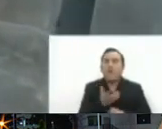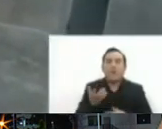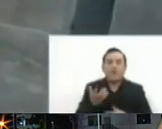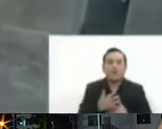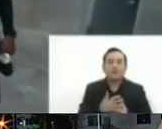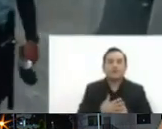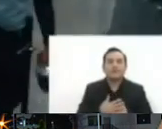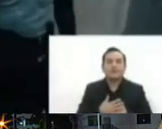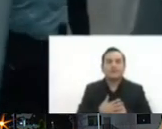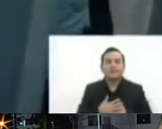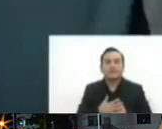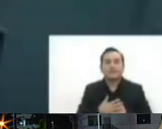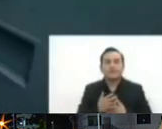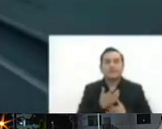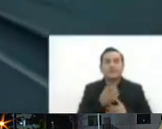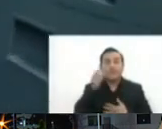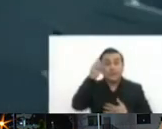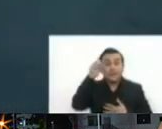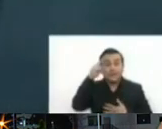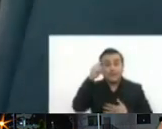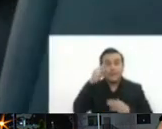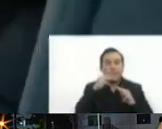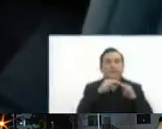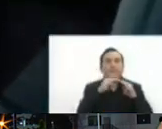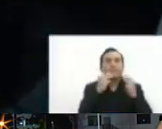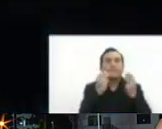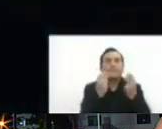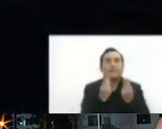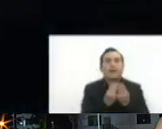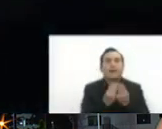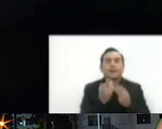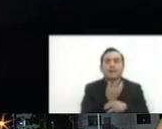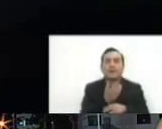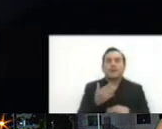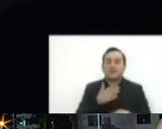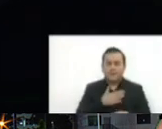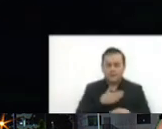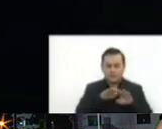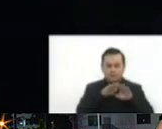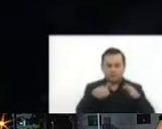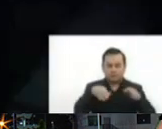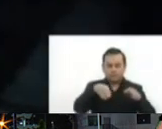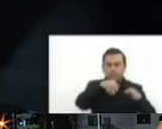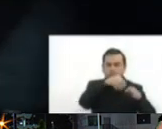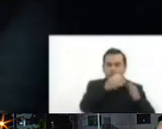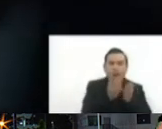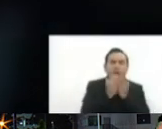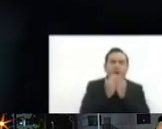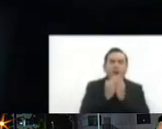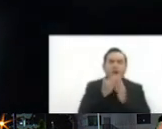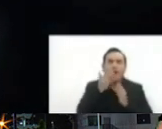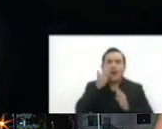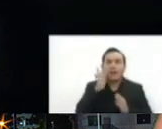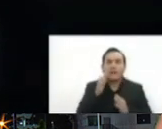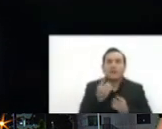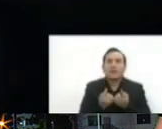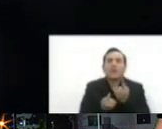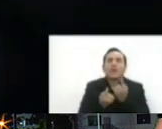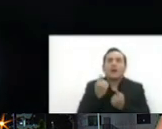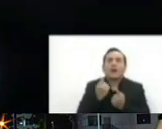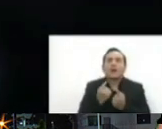que ahí lo tienen, la zona de castigo blindada en total oscuridad. Y bueno, ahí lo puede ver, es